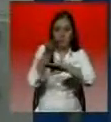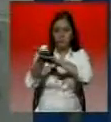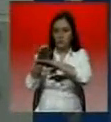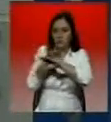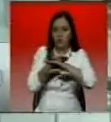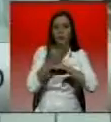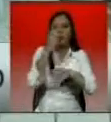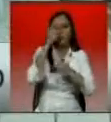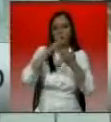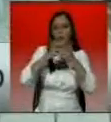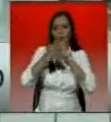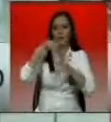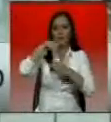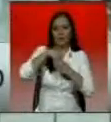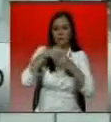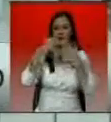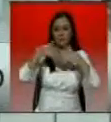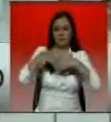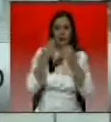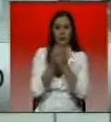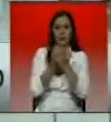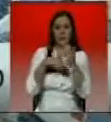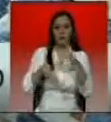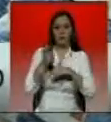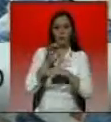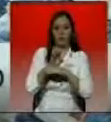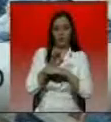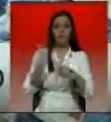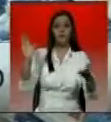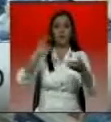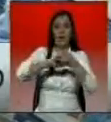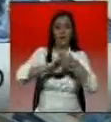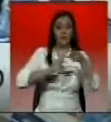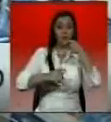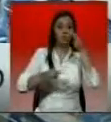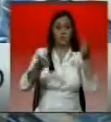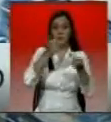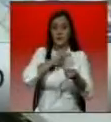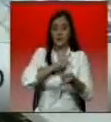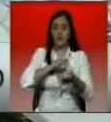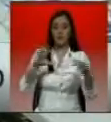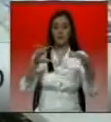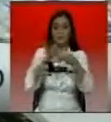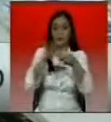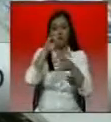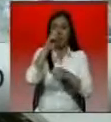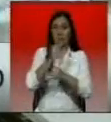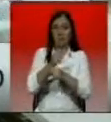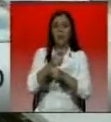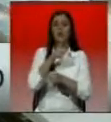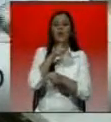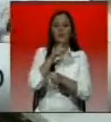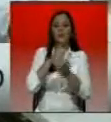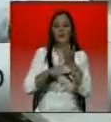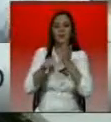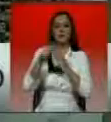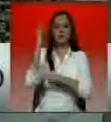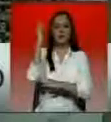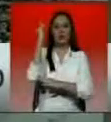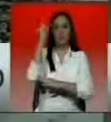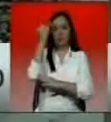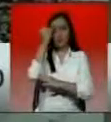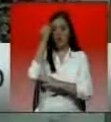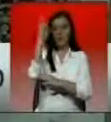difícil momento económico que se vive la denominada alianza público-privada por el empleo es una iniciativa del ministerio de industrias las